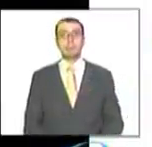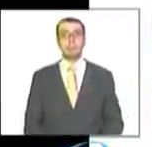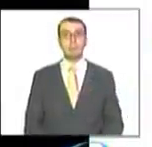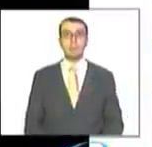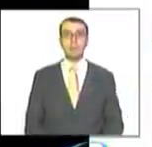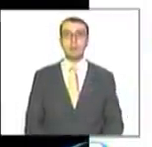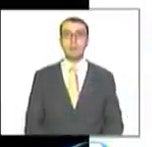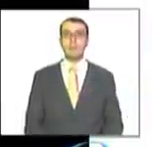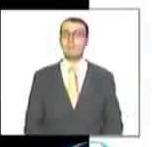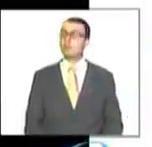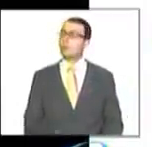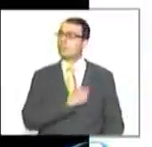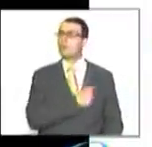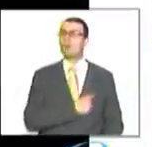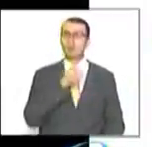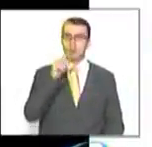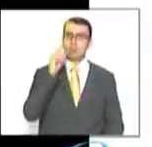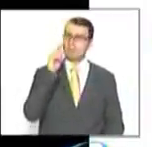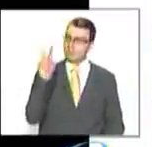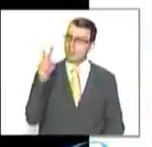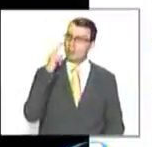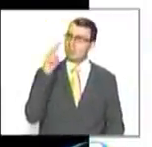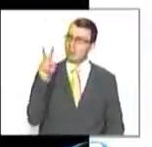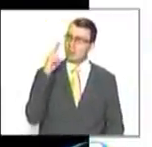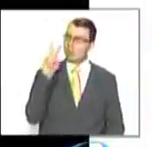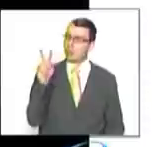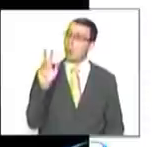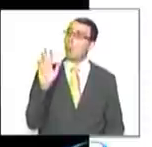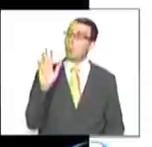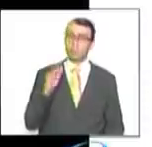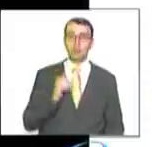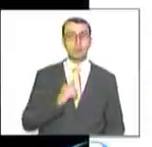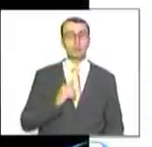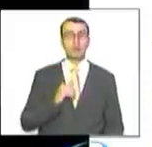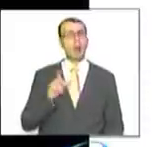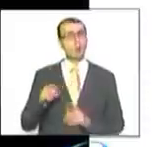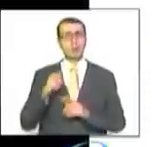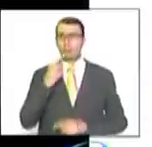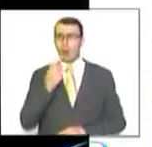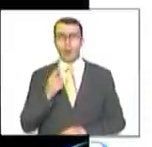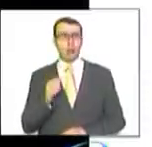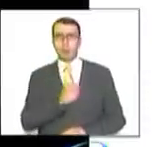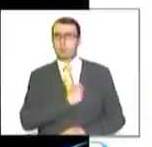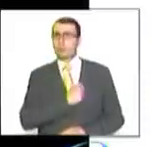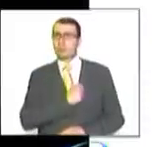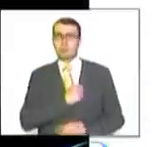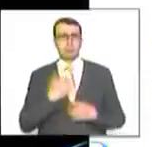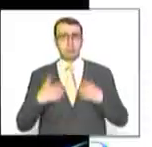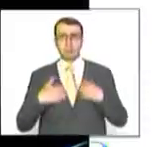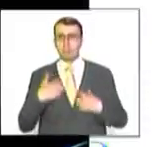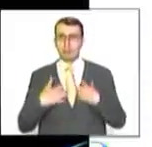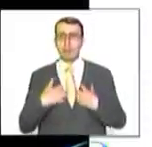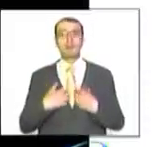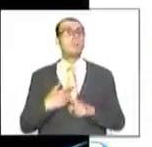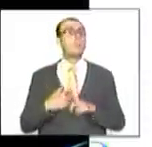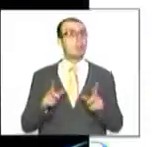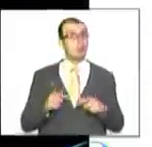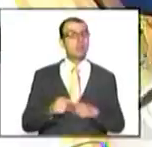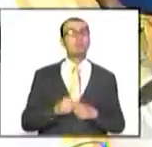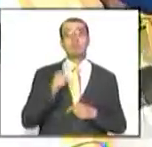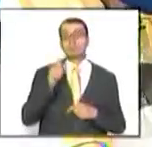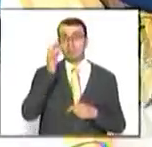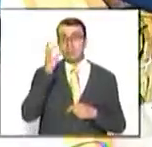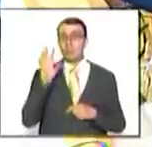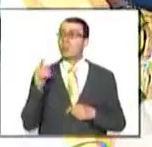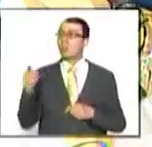Yo quiero que ustedes tengan muy presentes estas imágenes porque ustedes dirán, bueno, qué susto, terrible, ¿no? Pero ustedes se pueden imaginar que lo que hay en